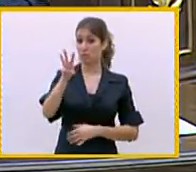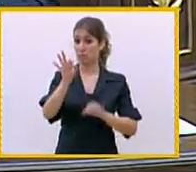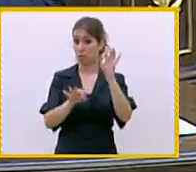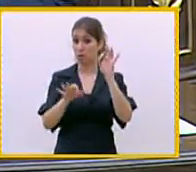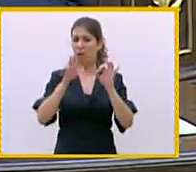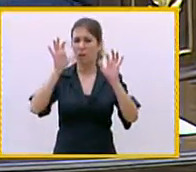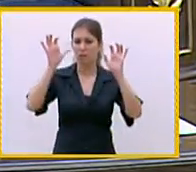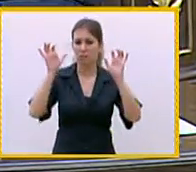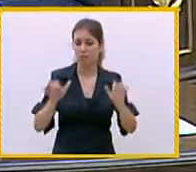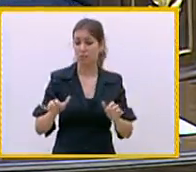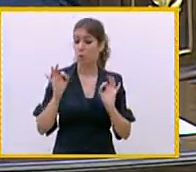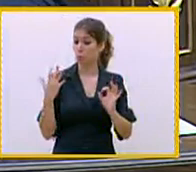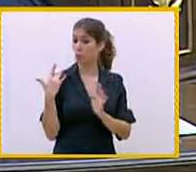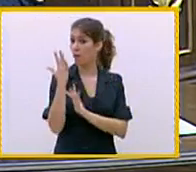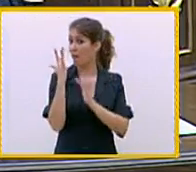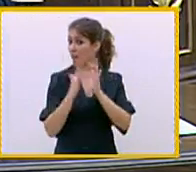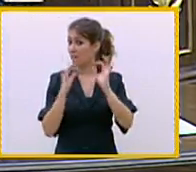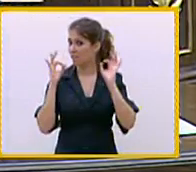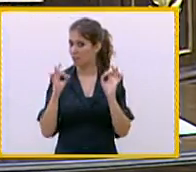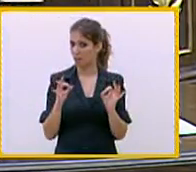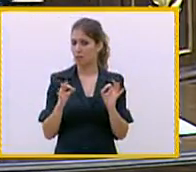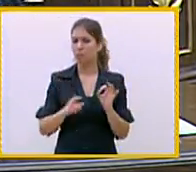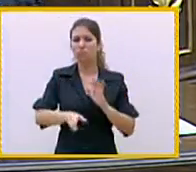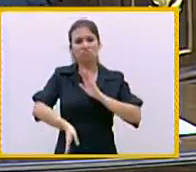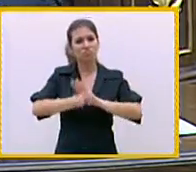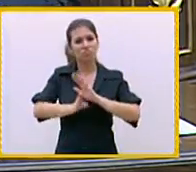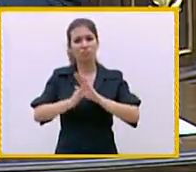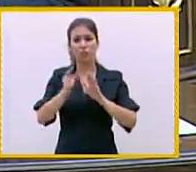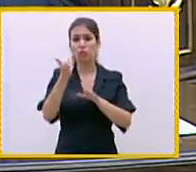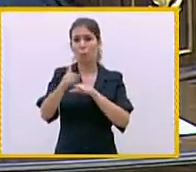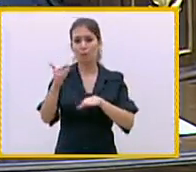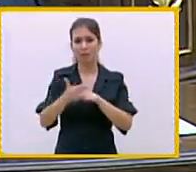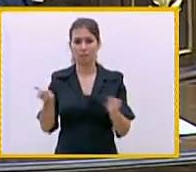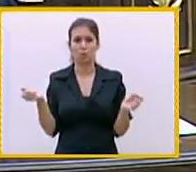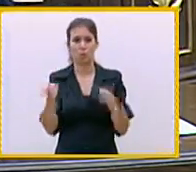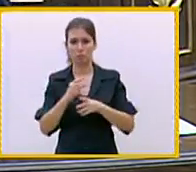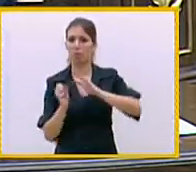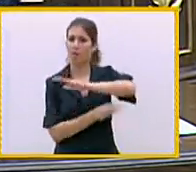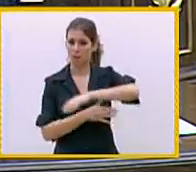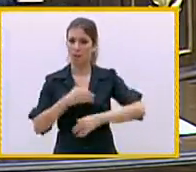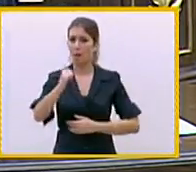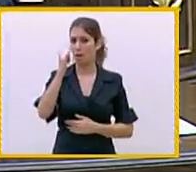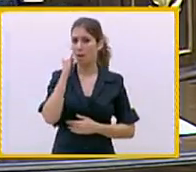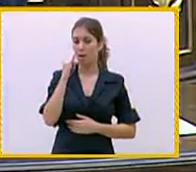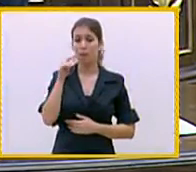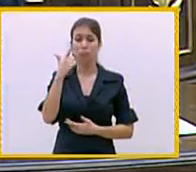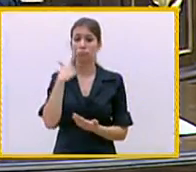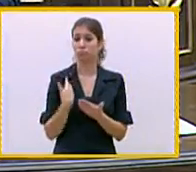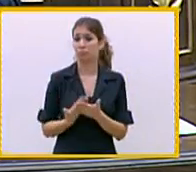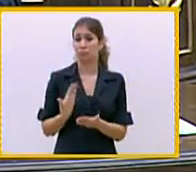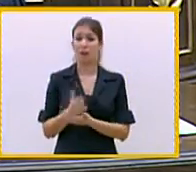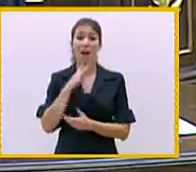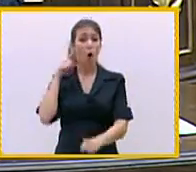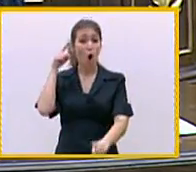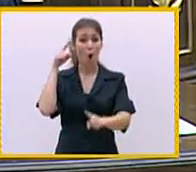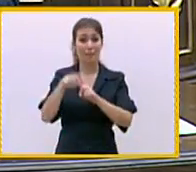el mes de abril, y el mantenimiento de superávit de la Seguridad Social, lo que muestra que el cumplimiento de este objetivo